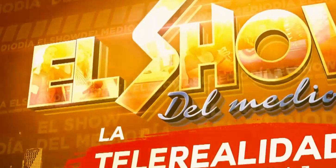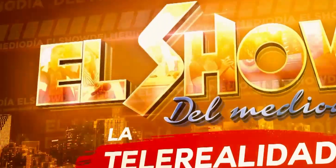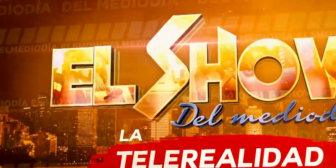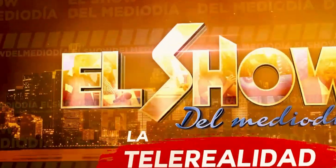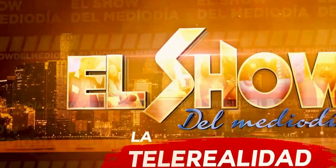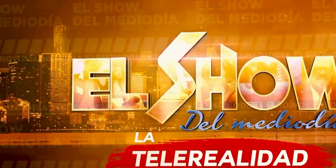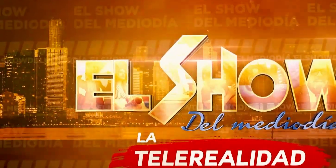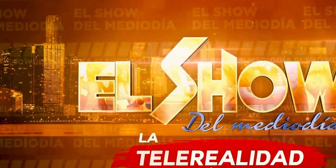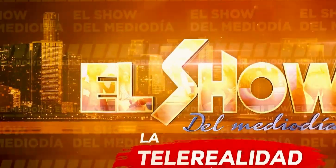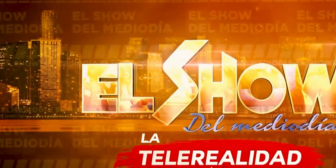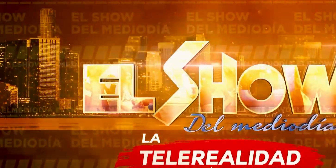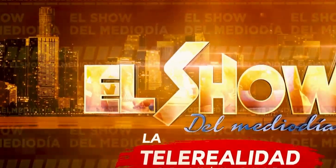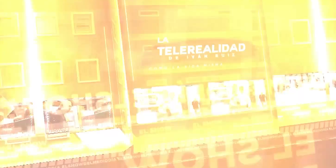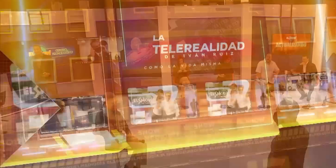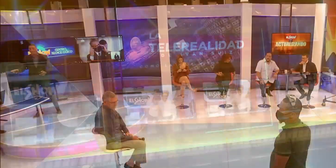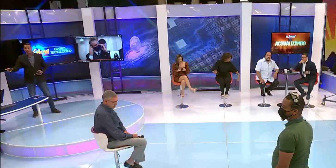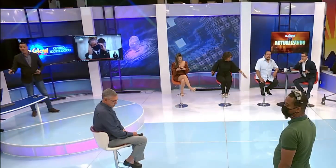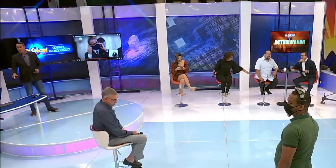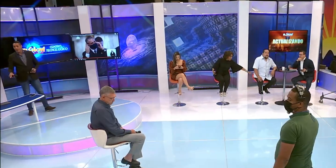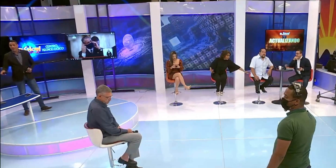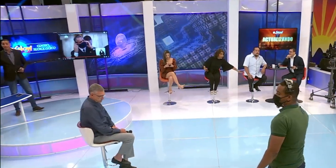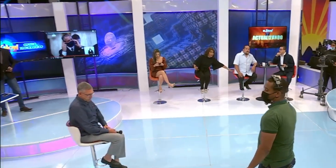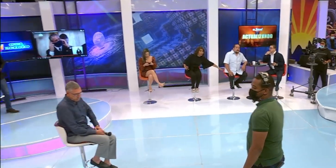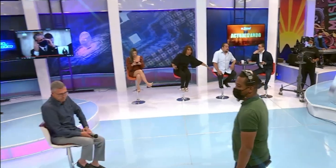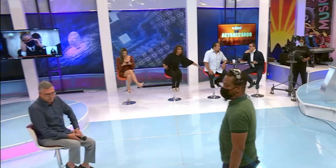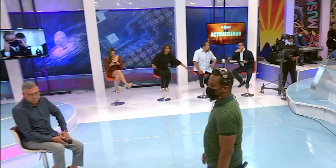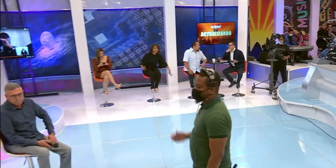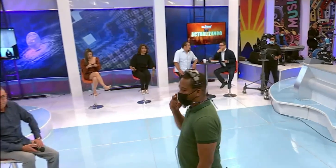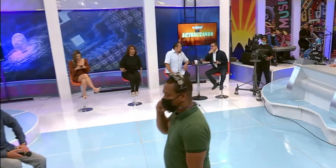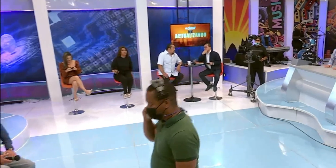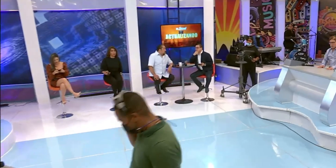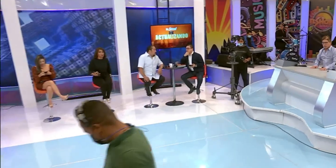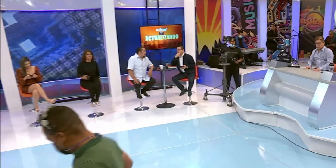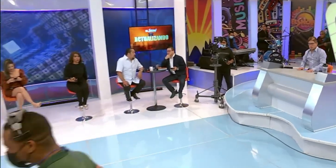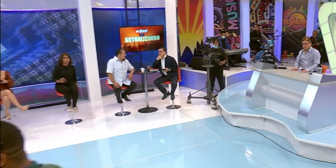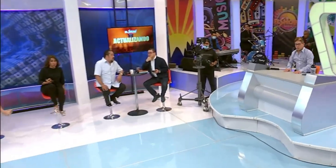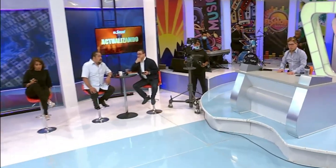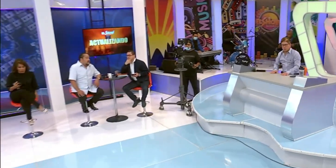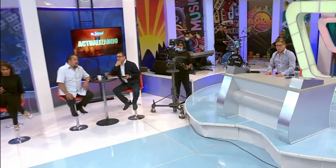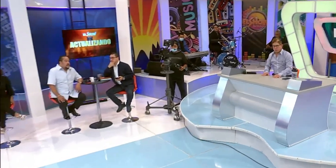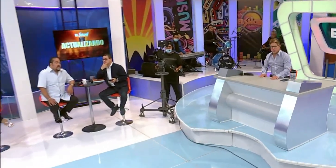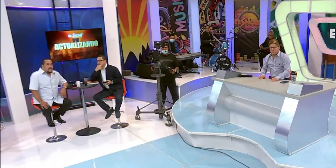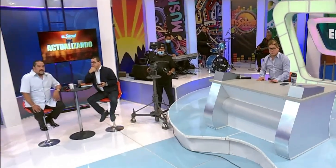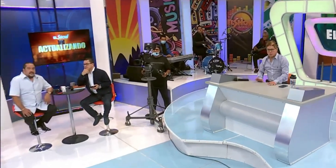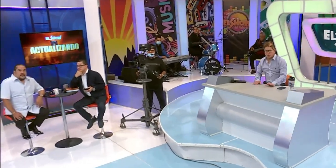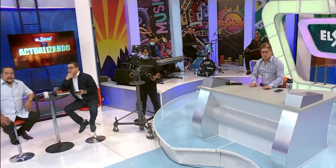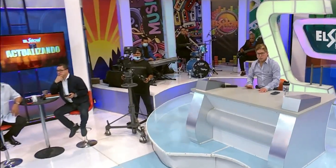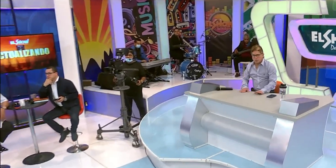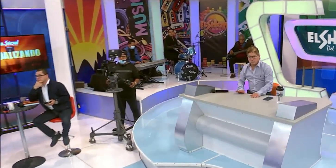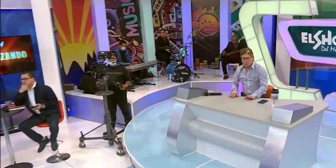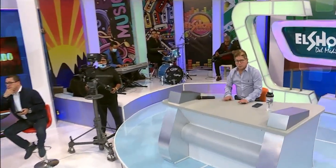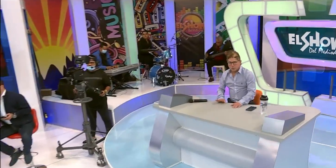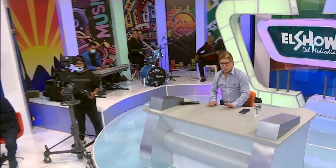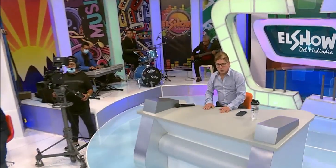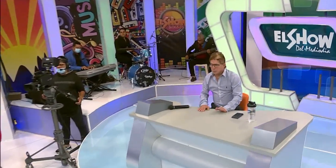Ramón Mella y Castillo. Decimos que somos dominicanos gracias a su entrega, su valor, su legado. Iván Ruiz, el equipo